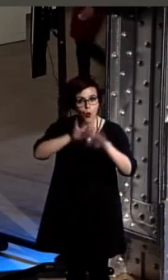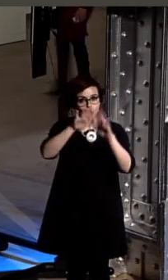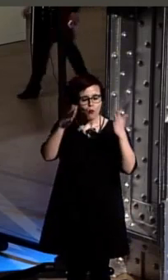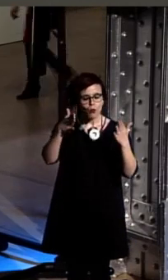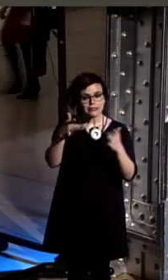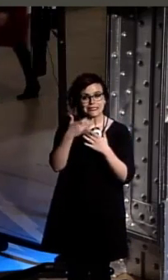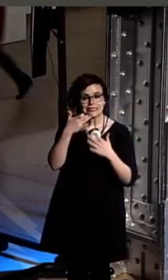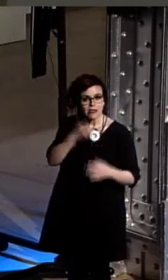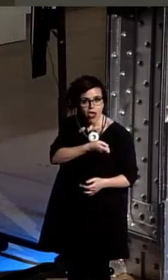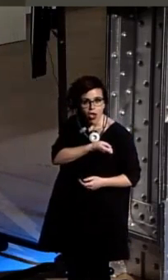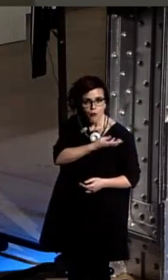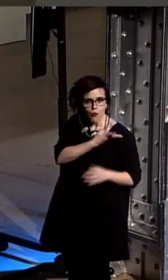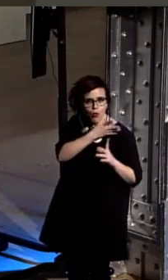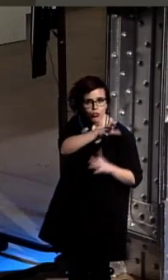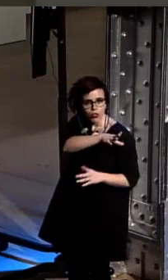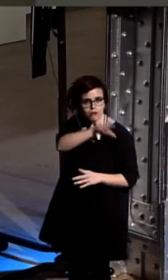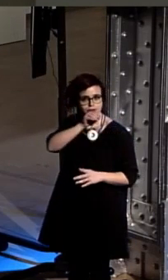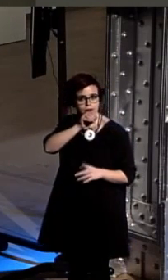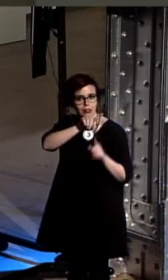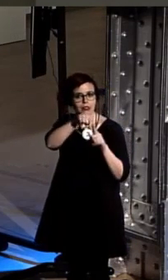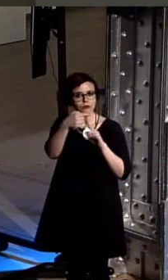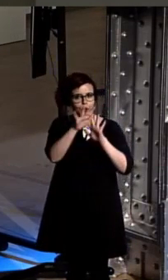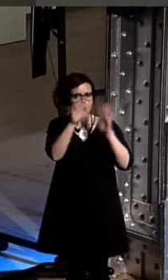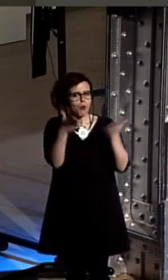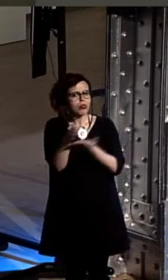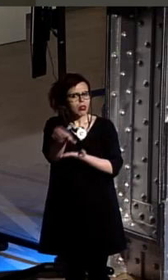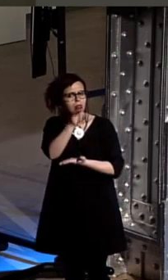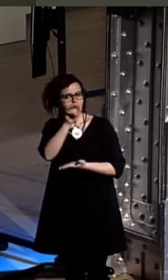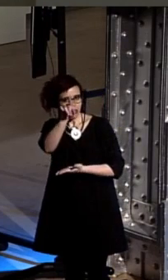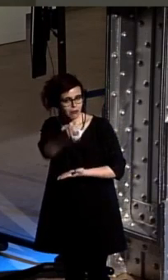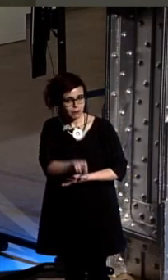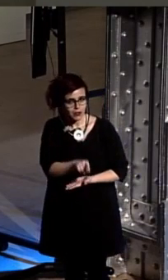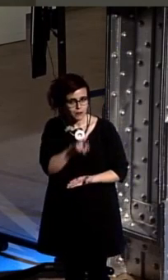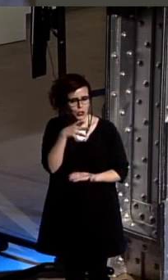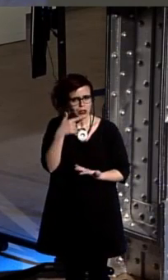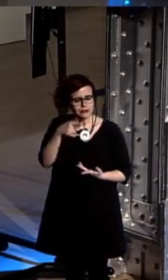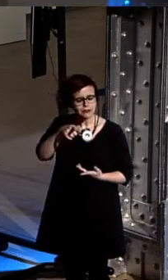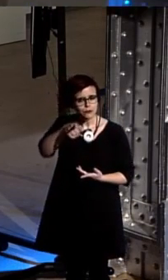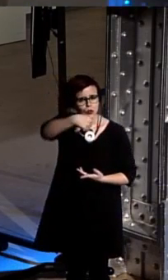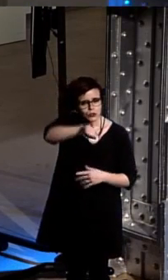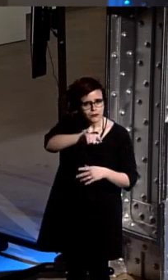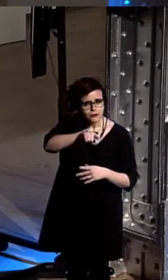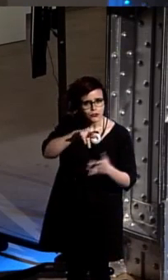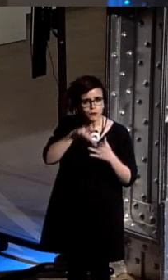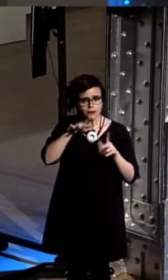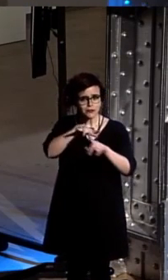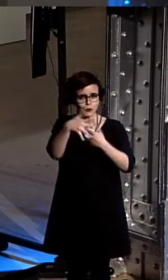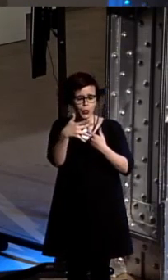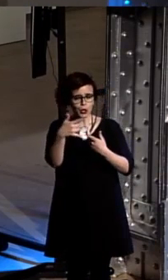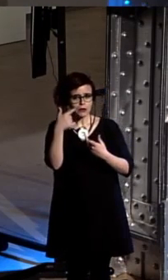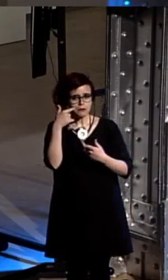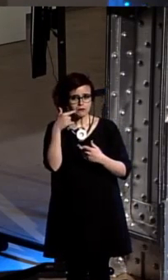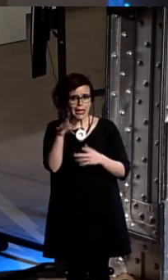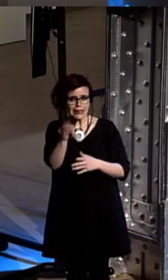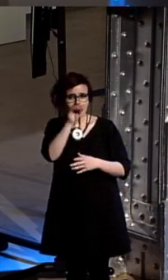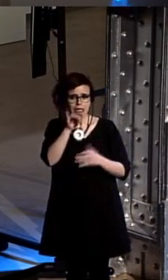mundo. ¿Alguien sabe para qué es este escenario? ¿Para qué es esta escena? ¿O a